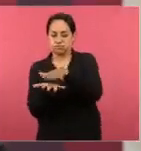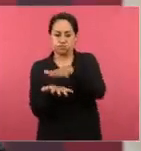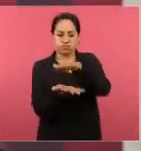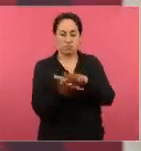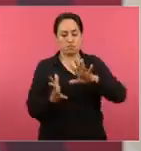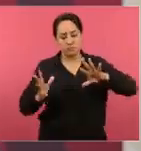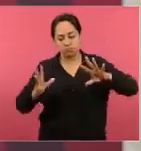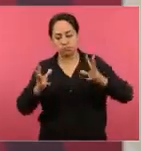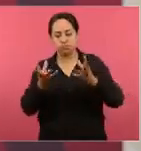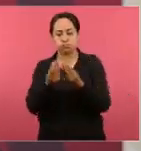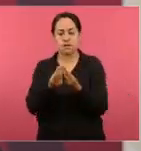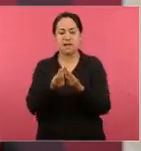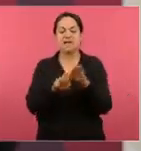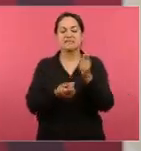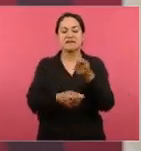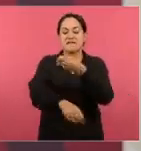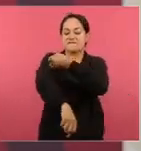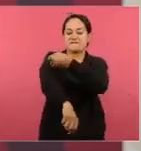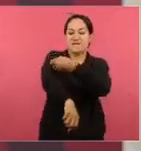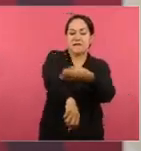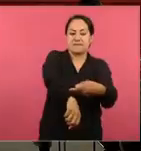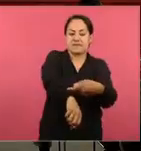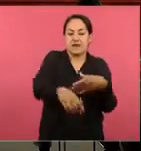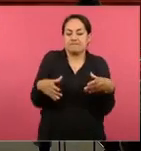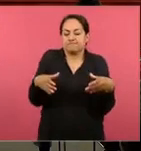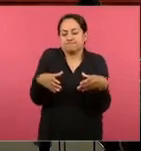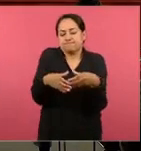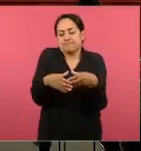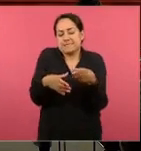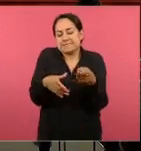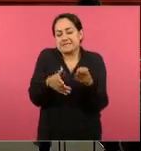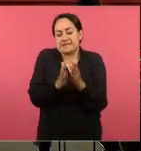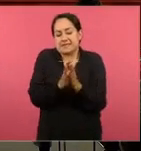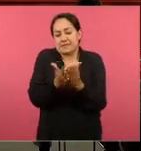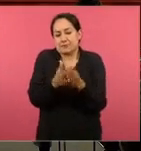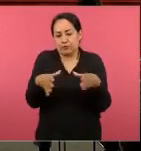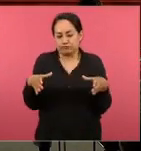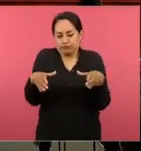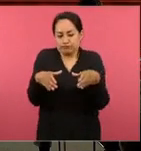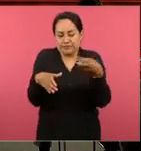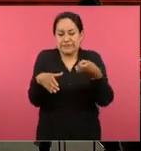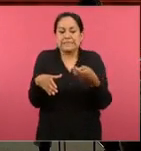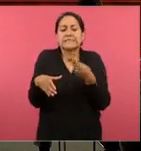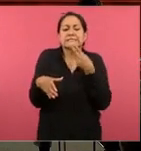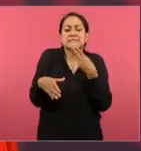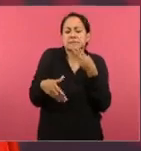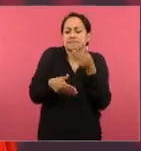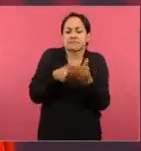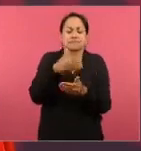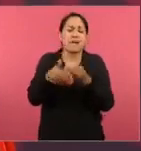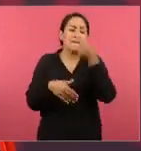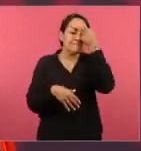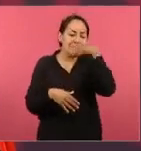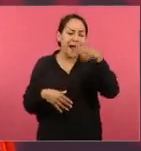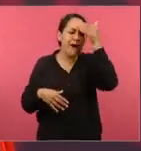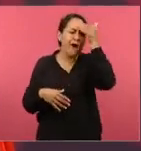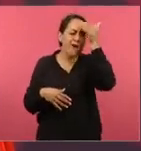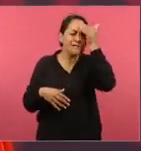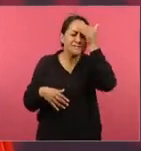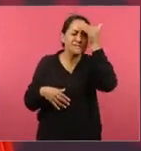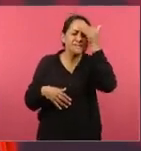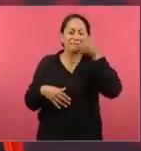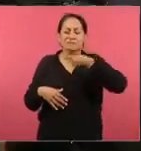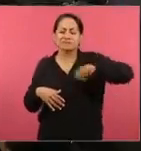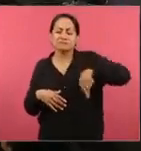les llamamos colecciones, porque son los mismos, pero van avanzando en conocimiento de los 3 de secundaria.